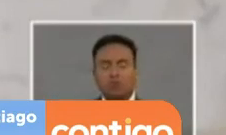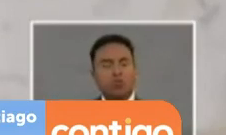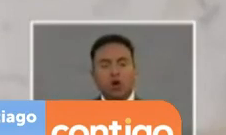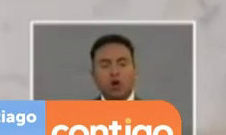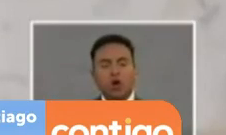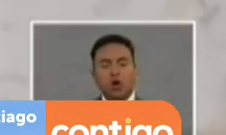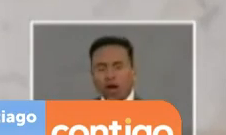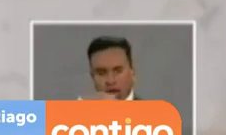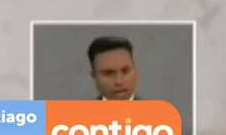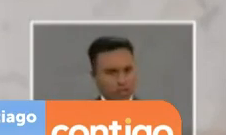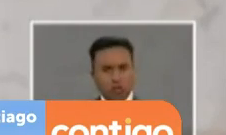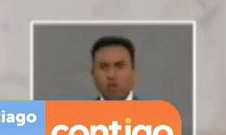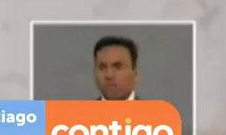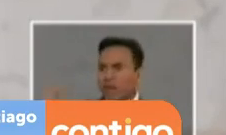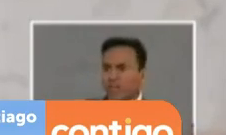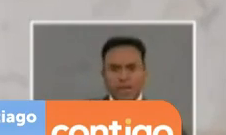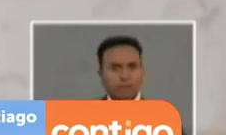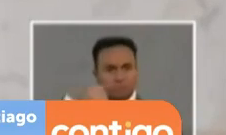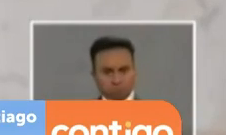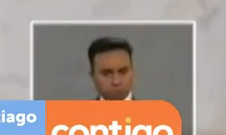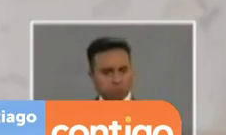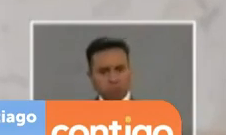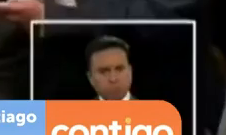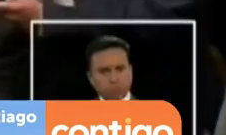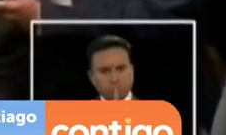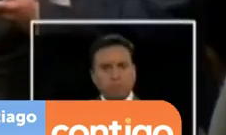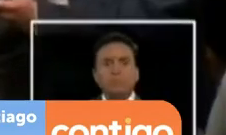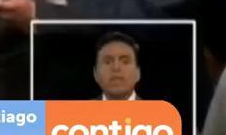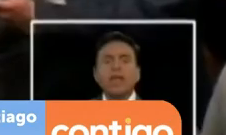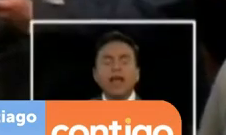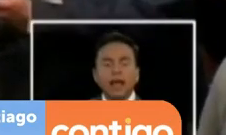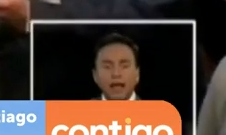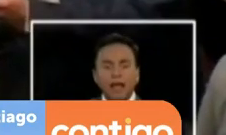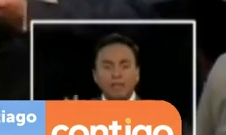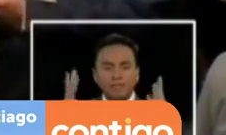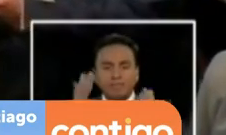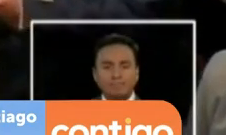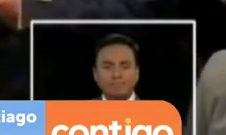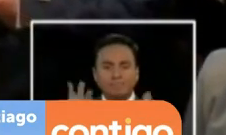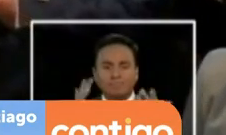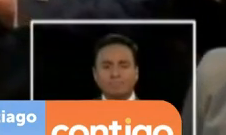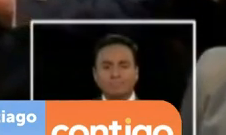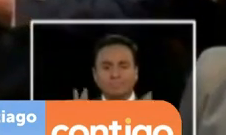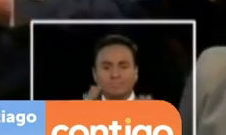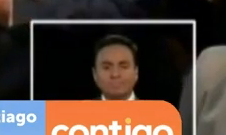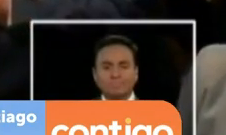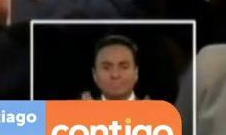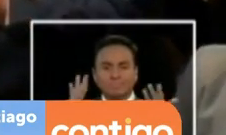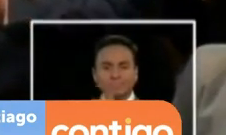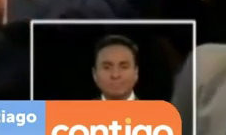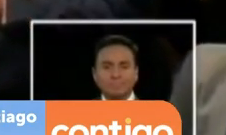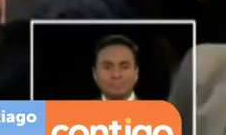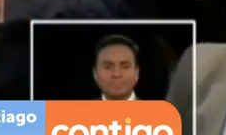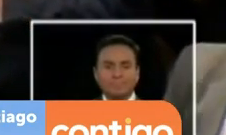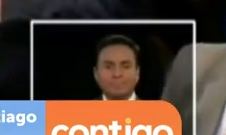se enfoca y justo nadie está aplaudiendo y nadie está pendiente. Mira, el aplauso, mira.